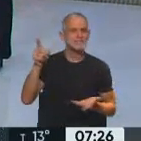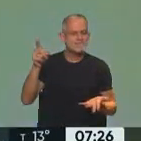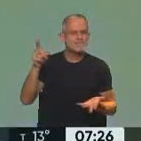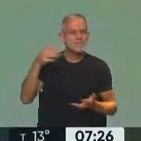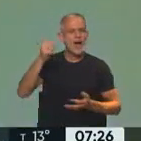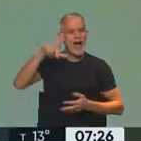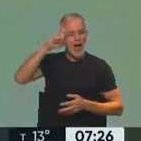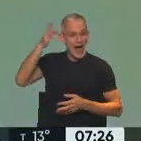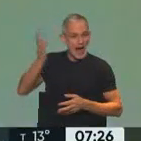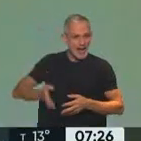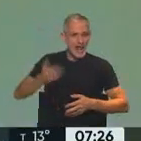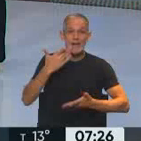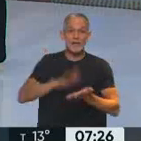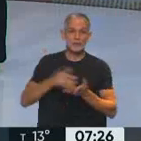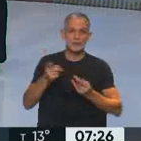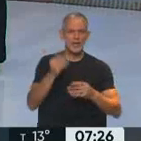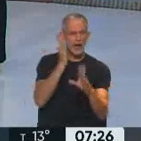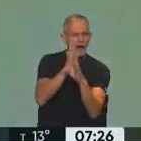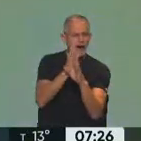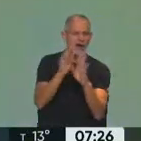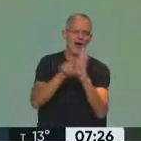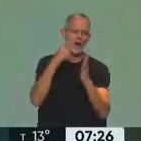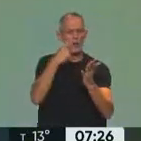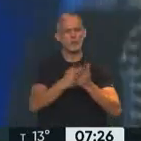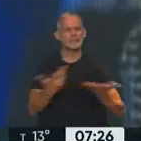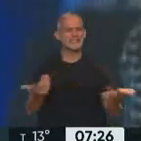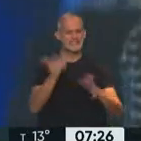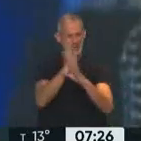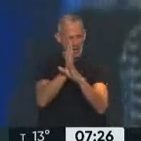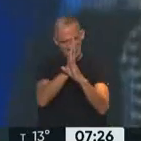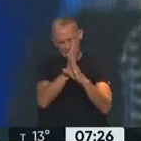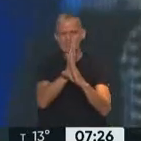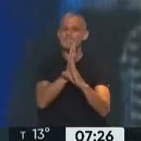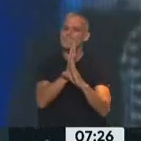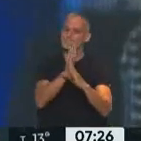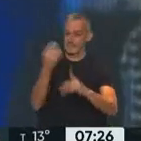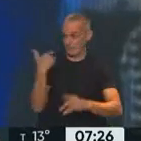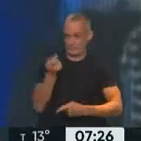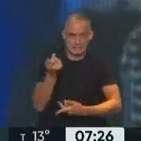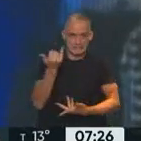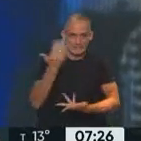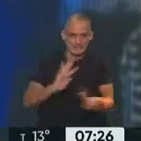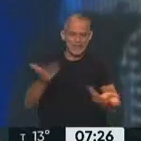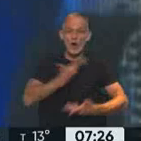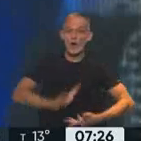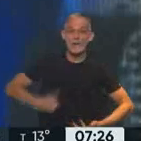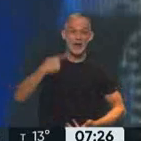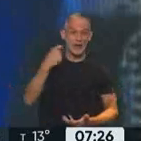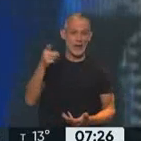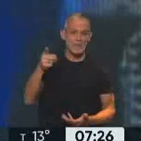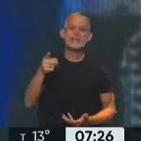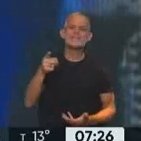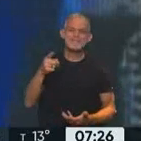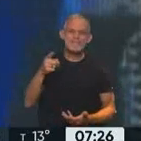alé local nos ocupamos del tema porque hablamos de espionaje que pasó a bueno esta es noticia de último momento el gobierno español decidió